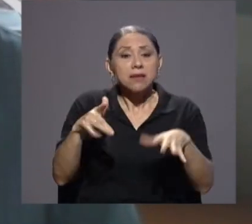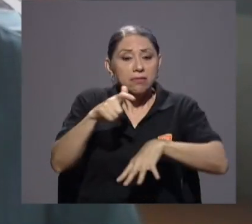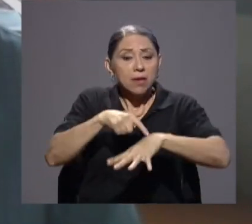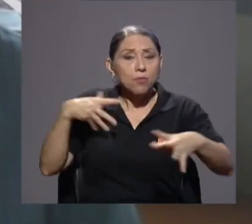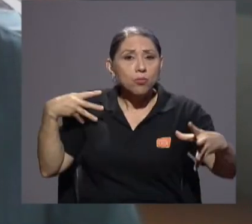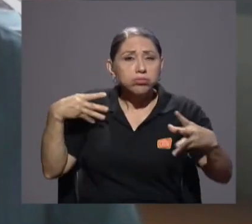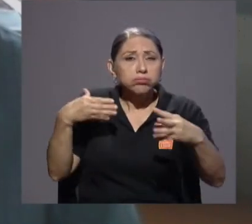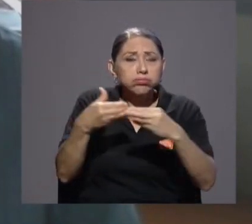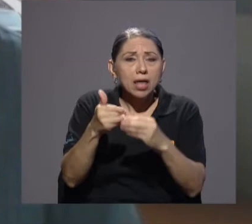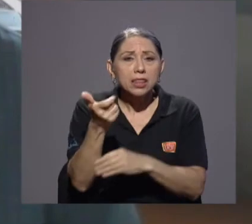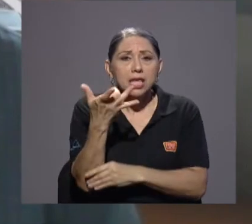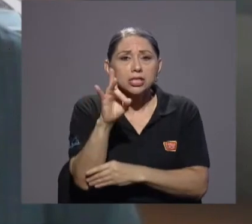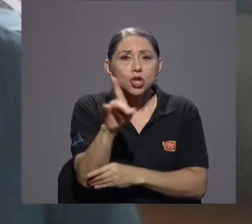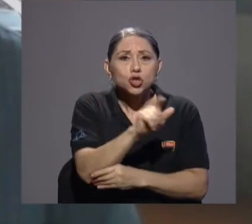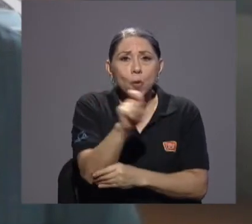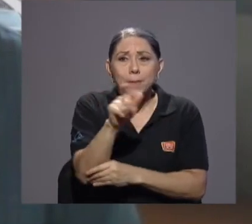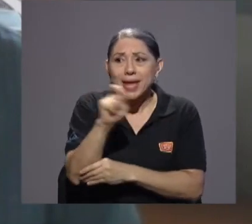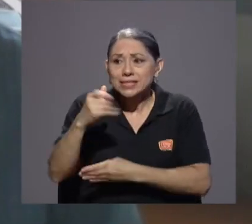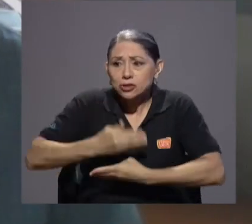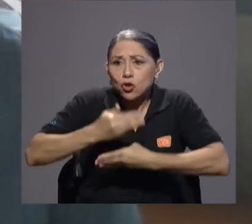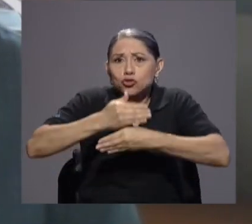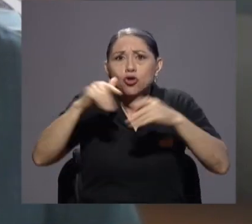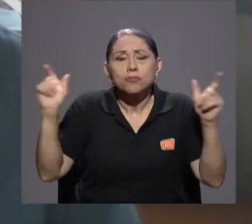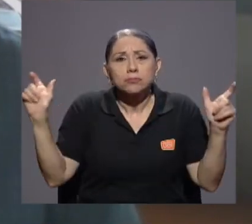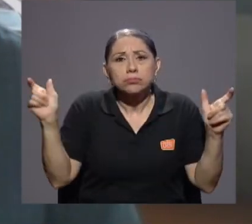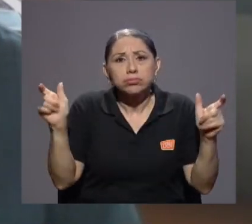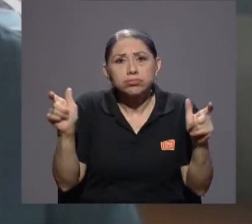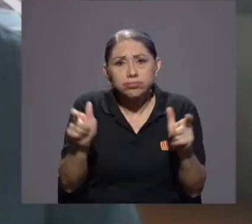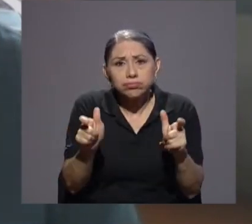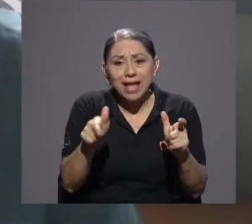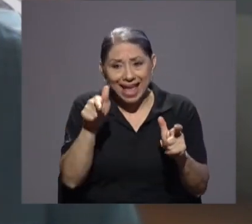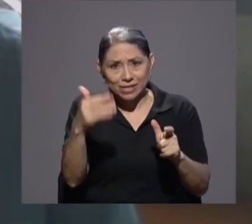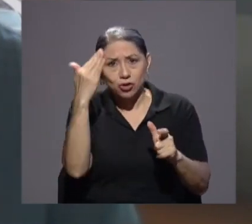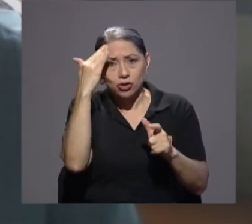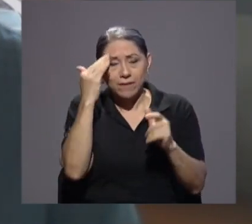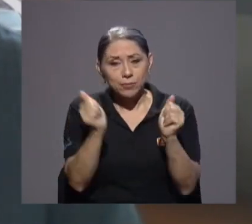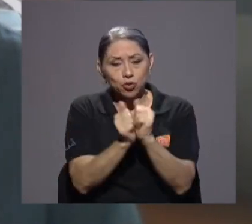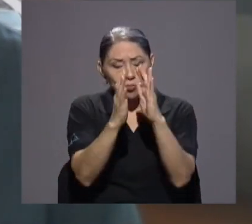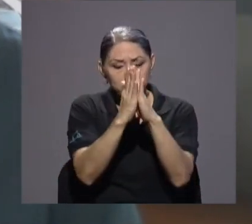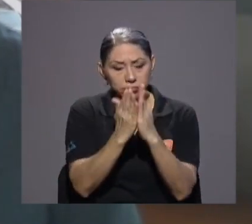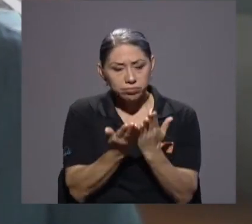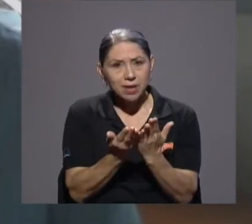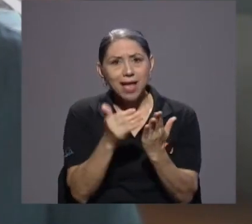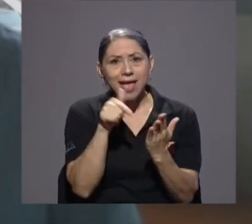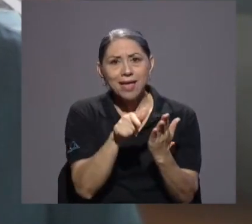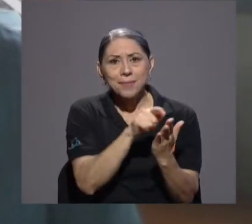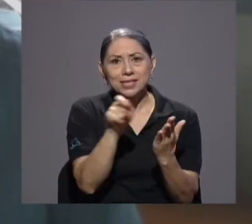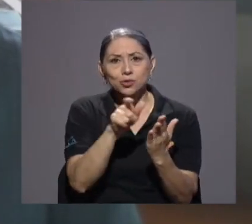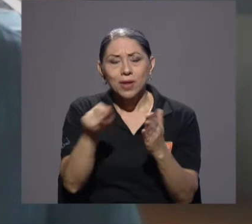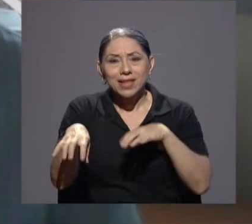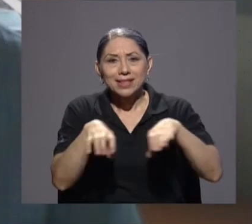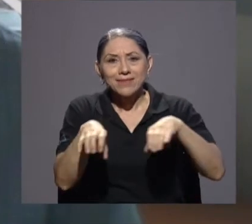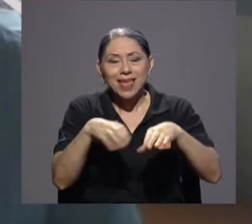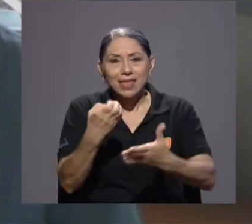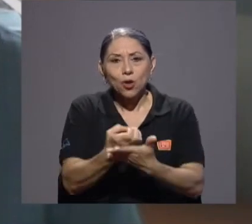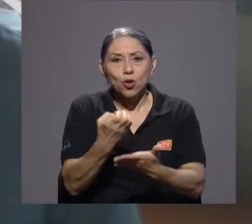crecimiento continuo, según los datos de índice mensual de actividad económica. De acuerdo al